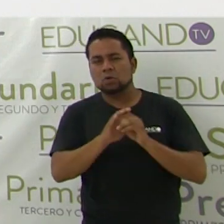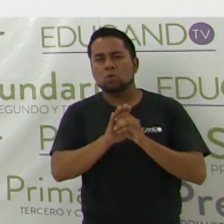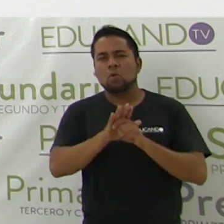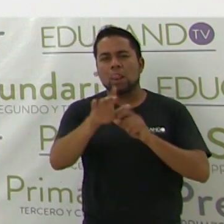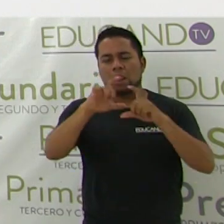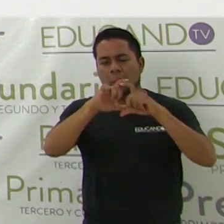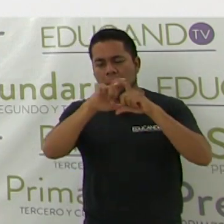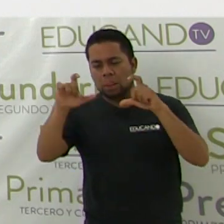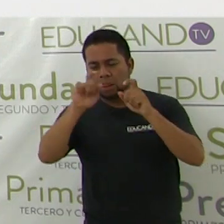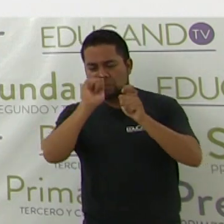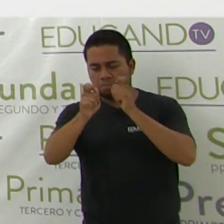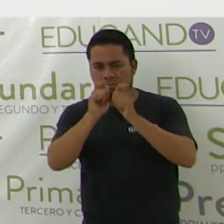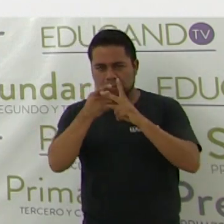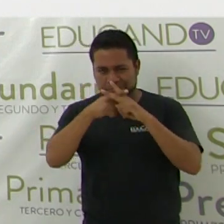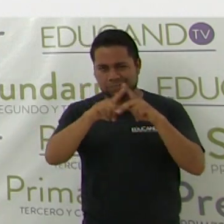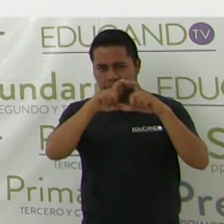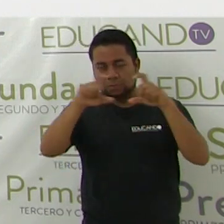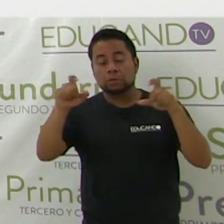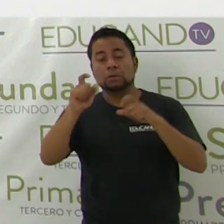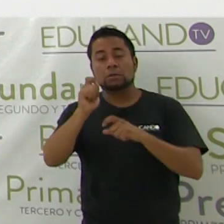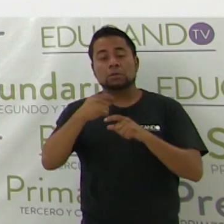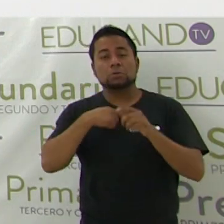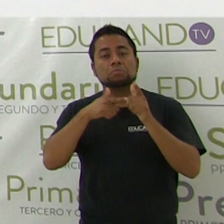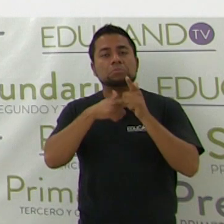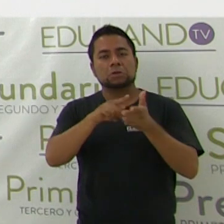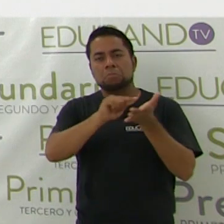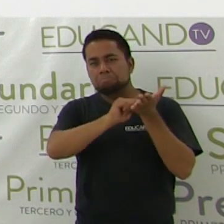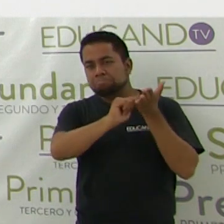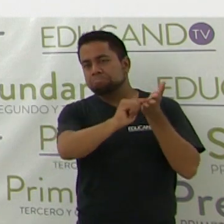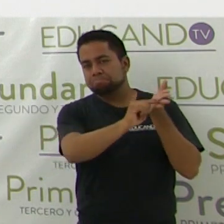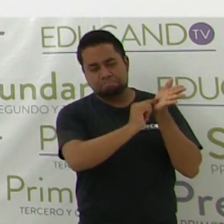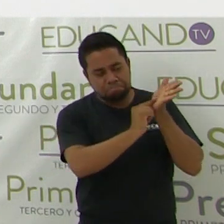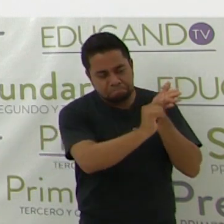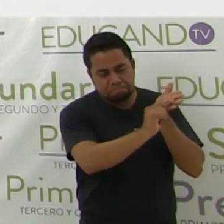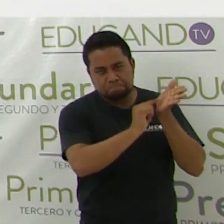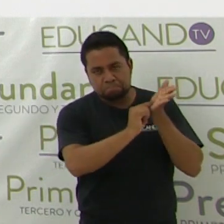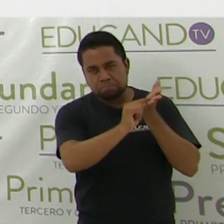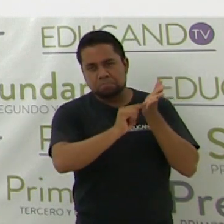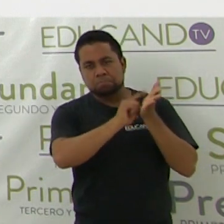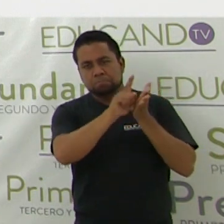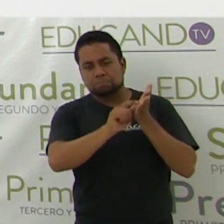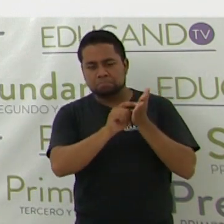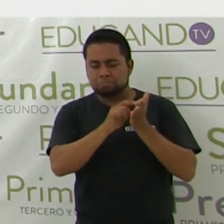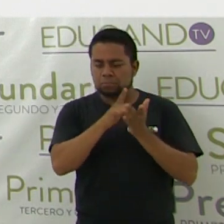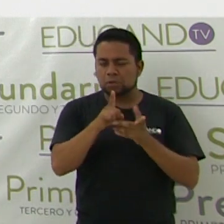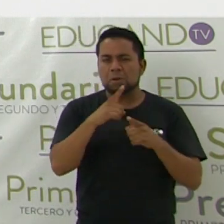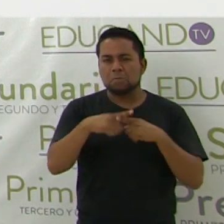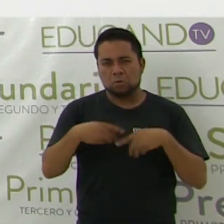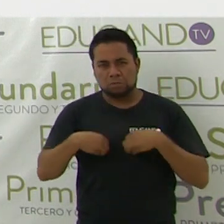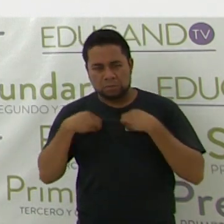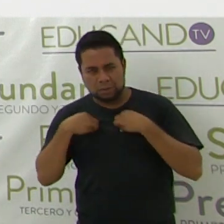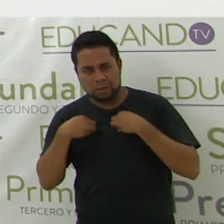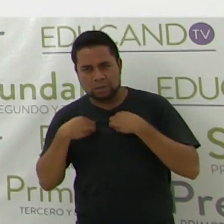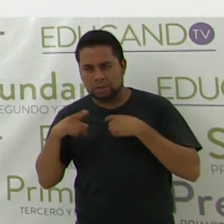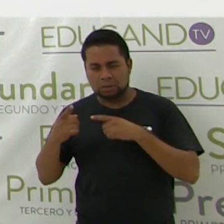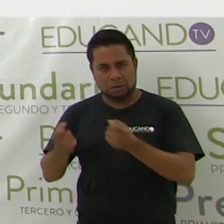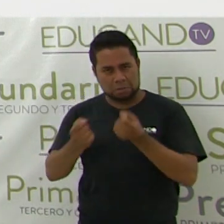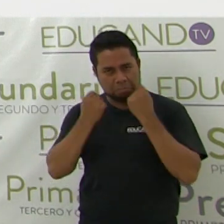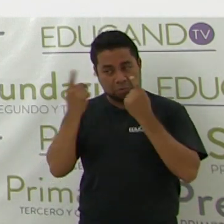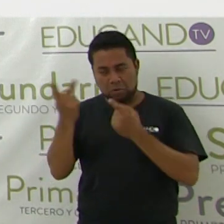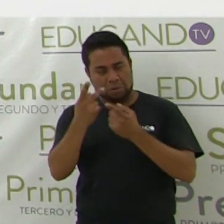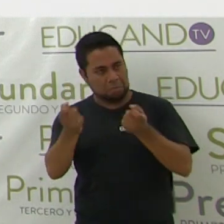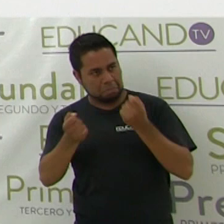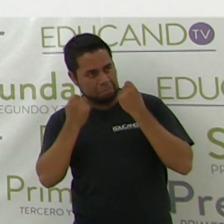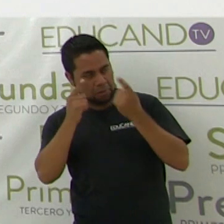párrafos, y entonces sigo con mi dedo y luego de corrida. Quedaron admirados los